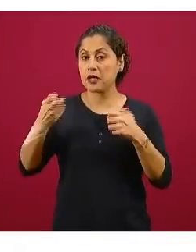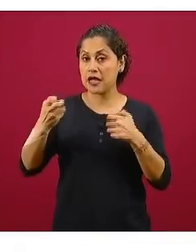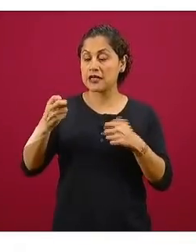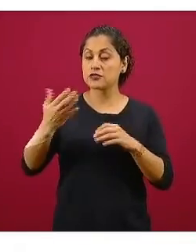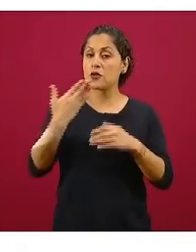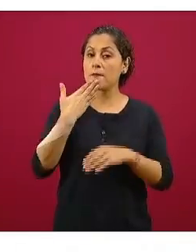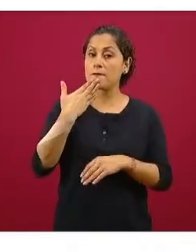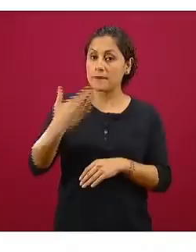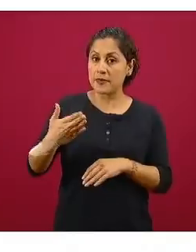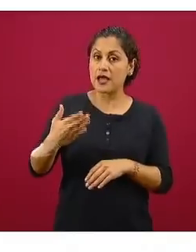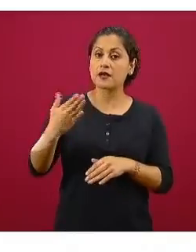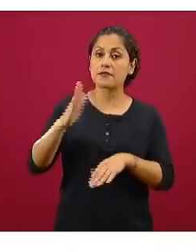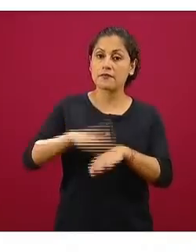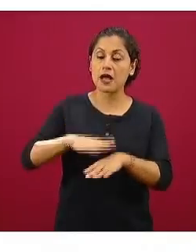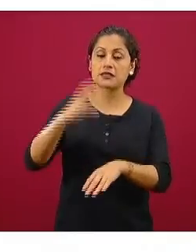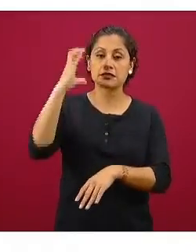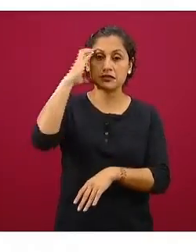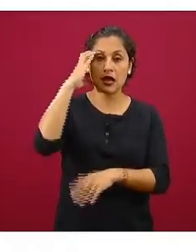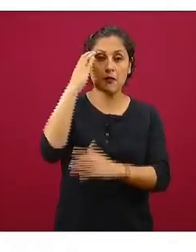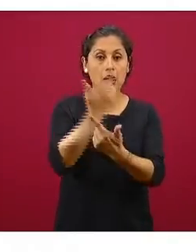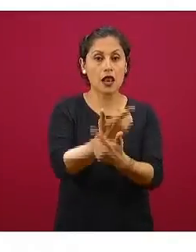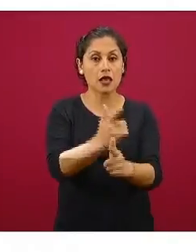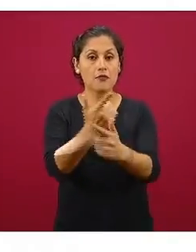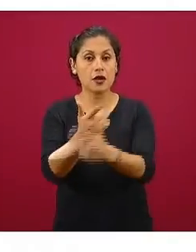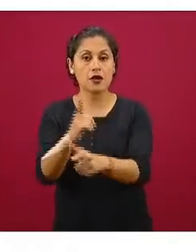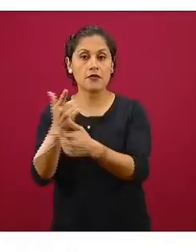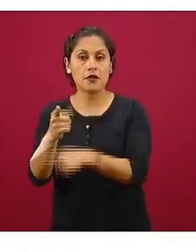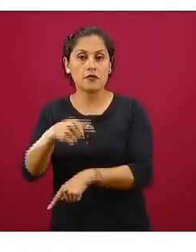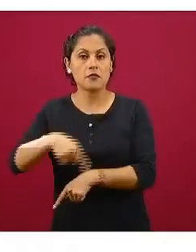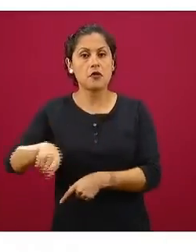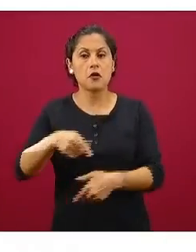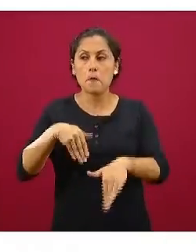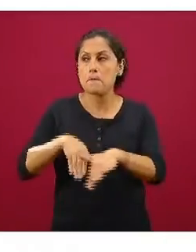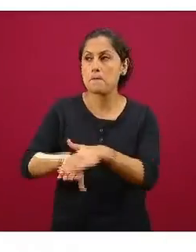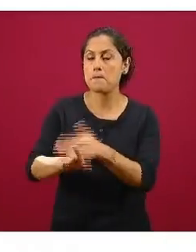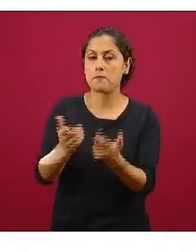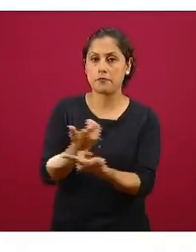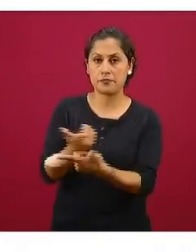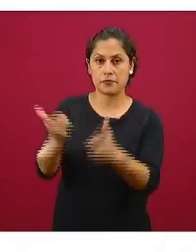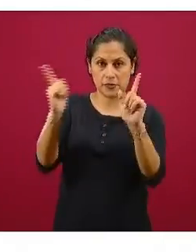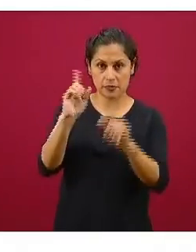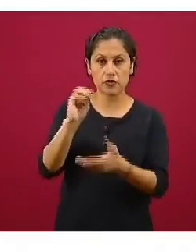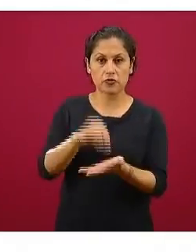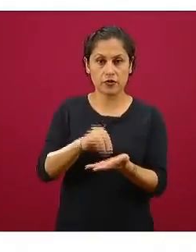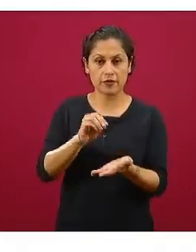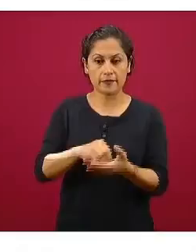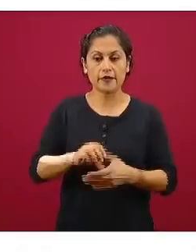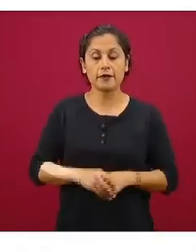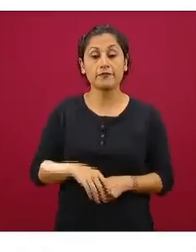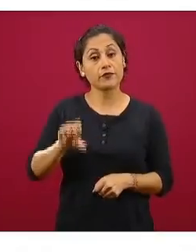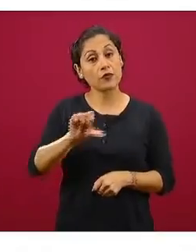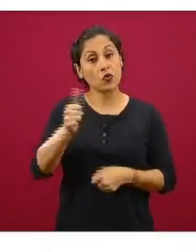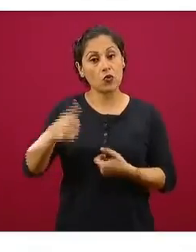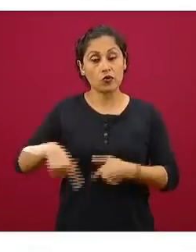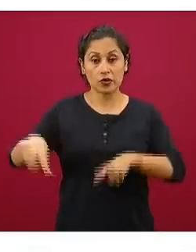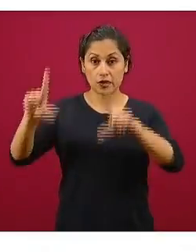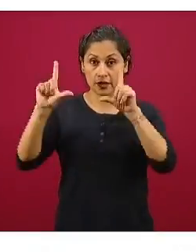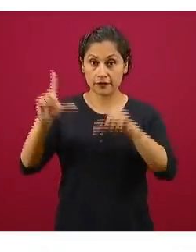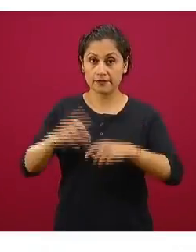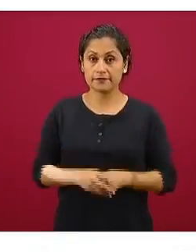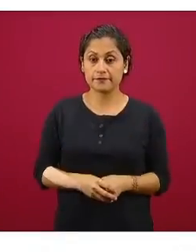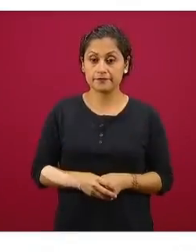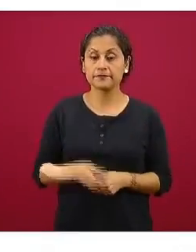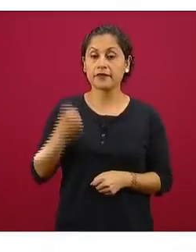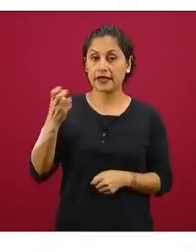porque entonces mantienen la posibilidad siempre de recibir pacientes que así lo requieran. Si vemos la siguiente diapositiva, es